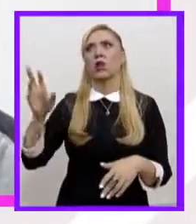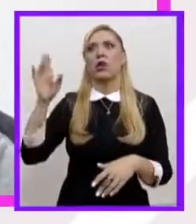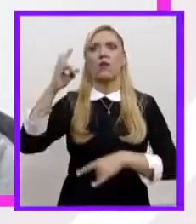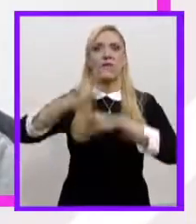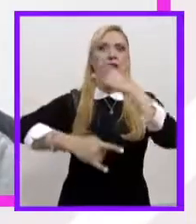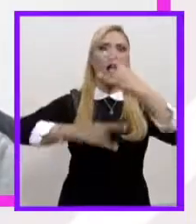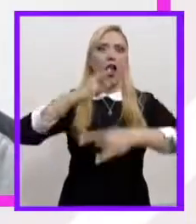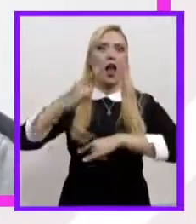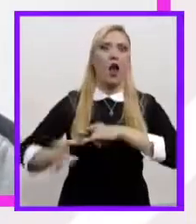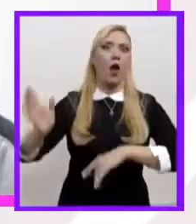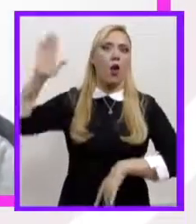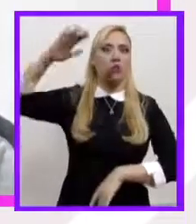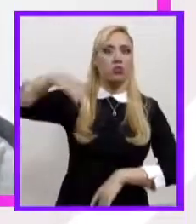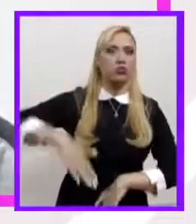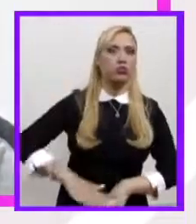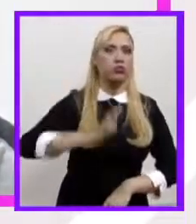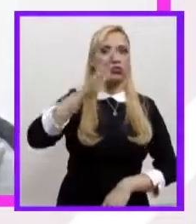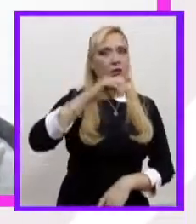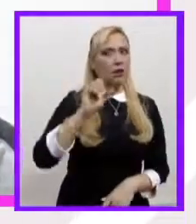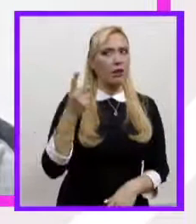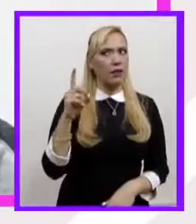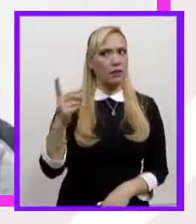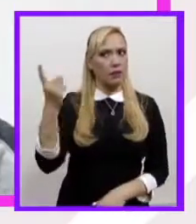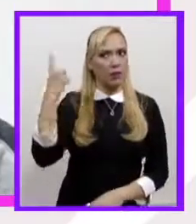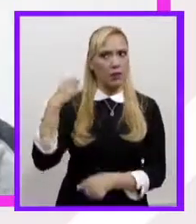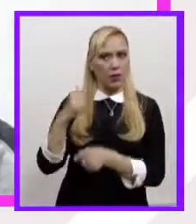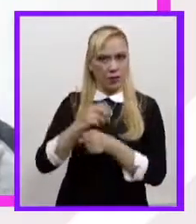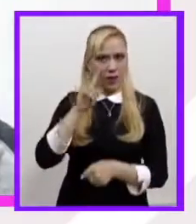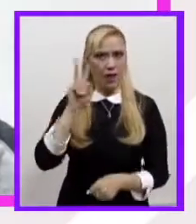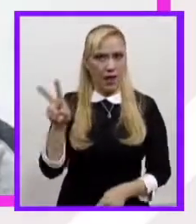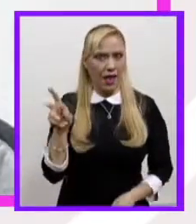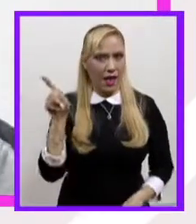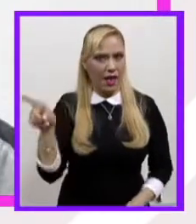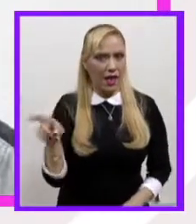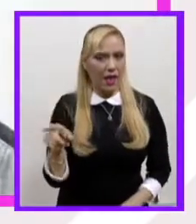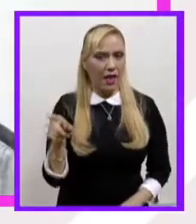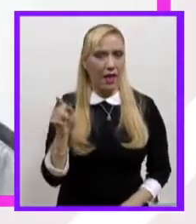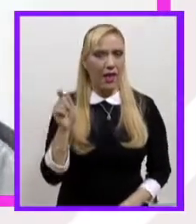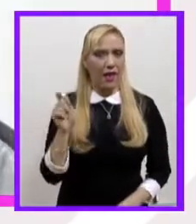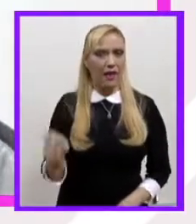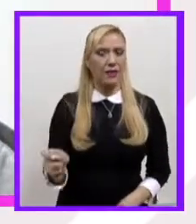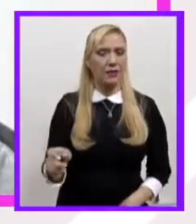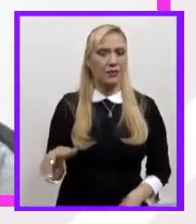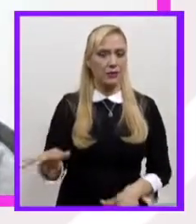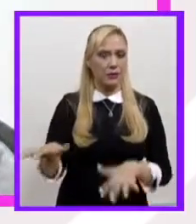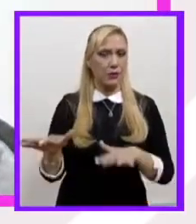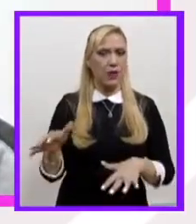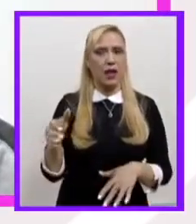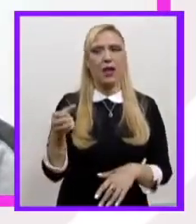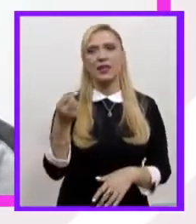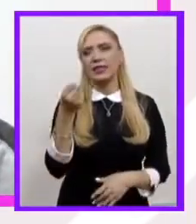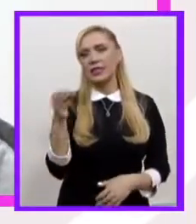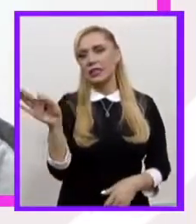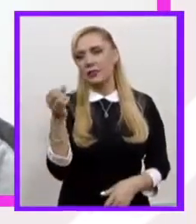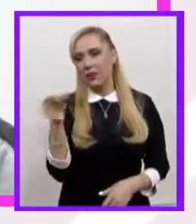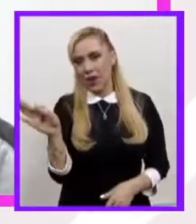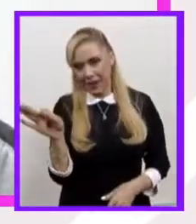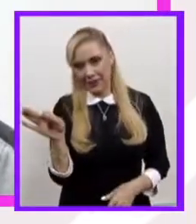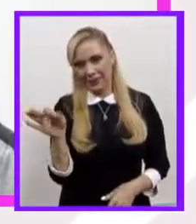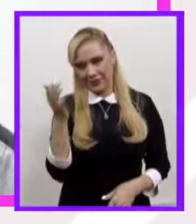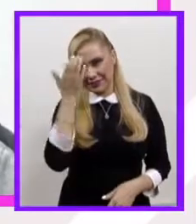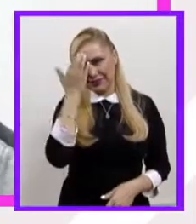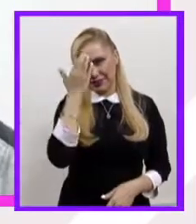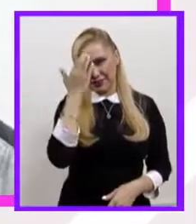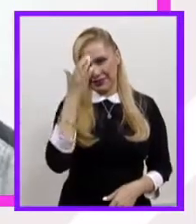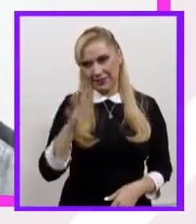lo vimos en diciembre del año pasado, en el caso tan emblemático del parque de diversiones que está en